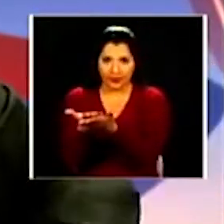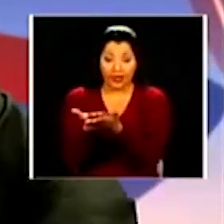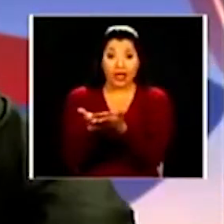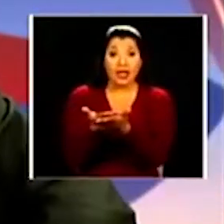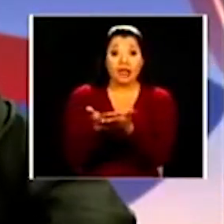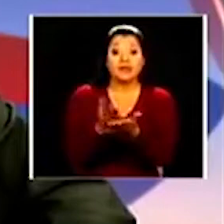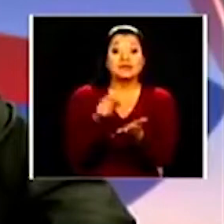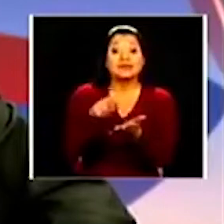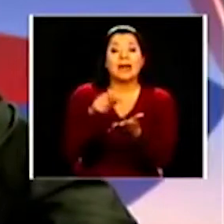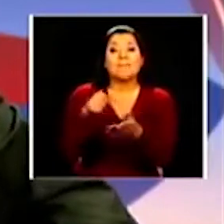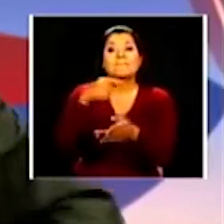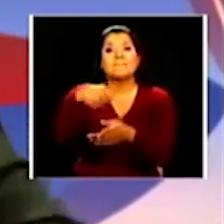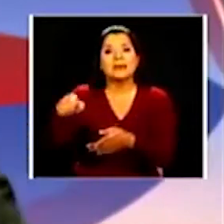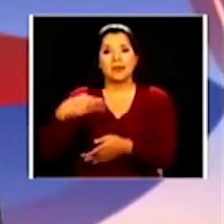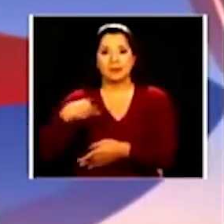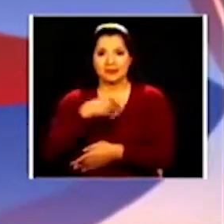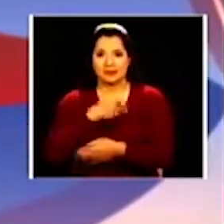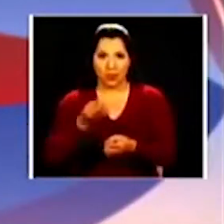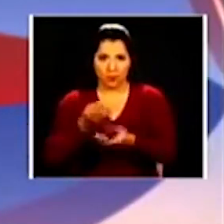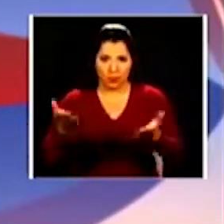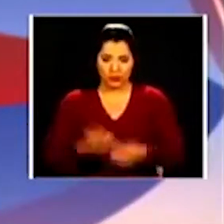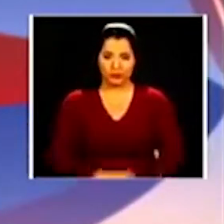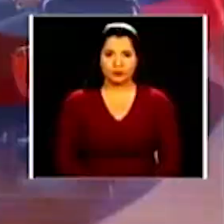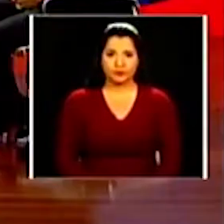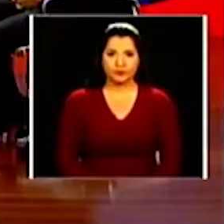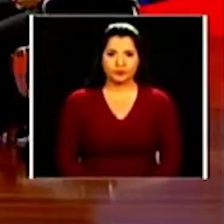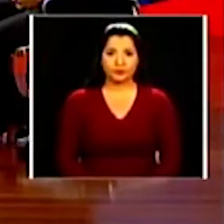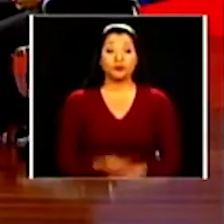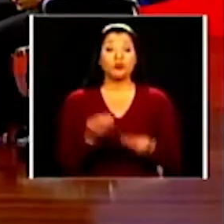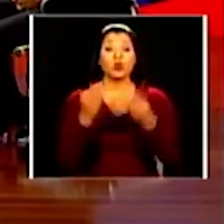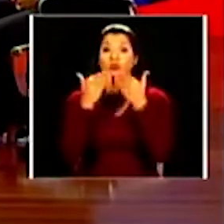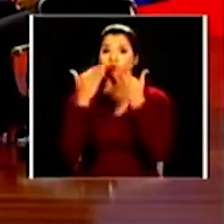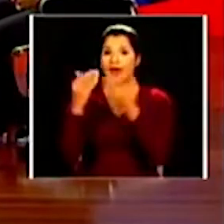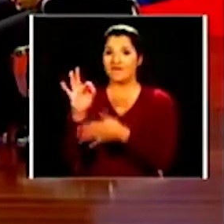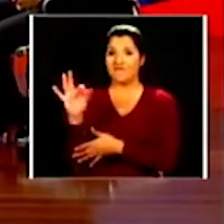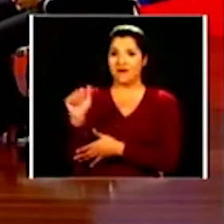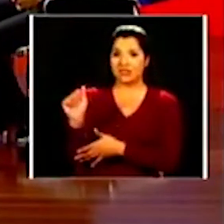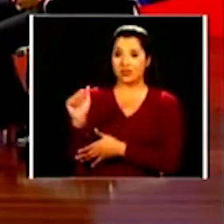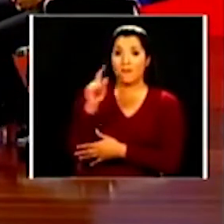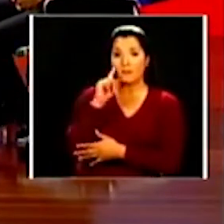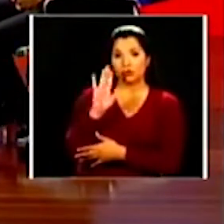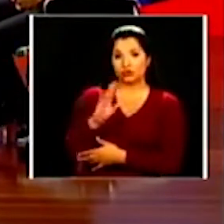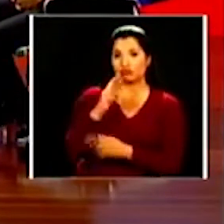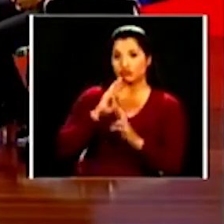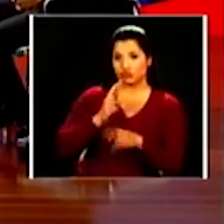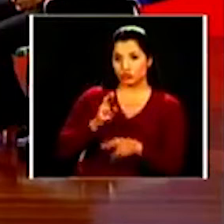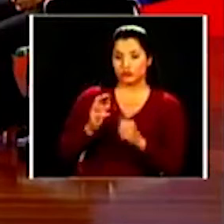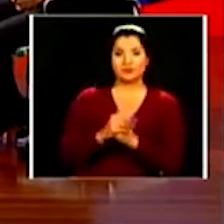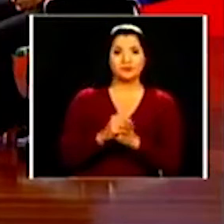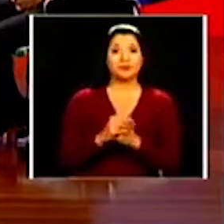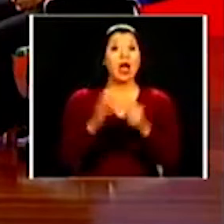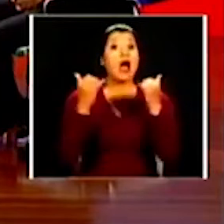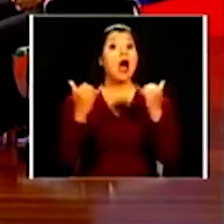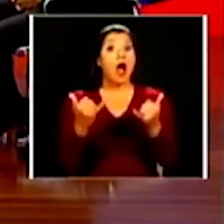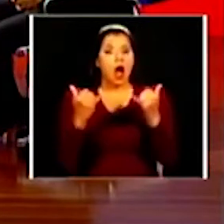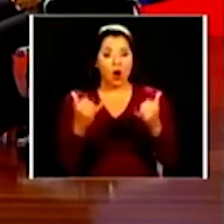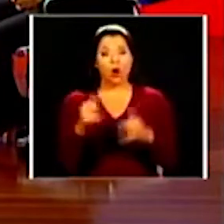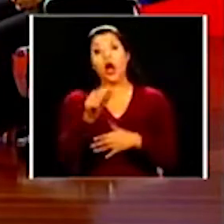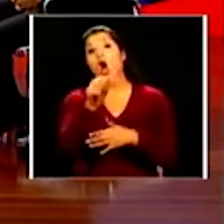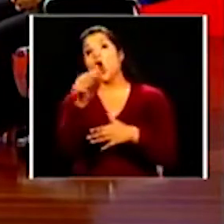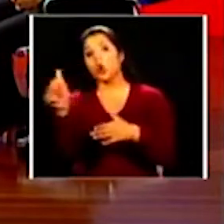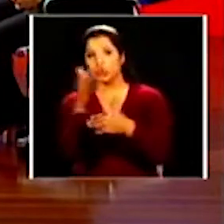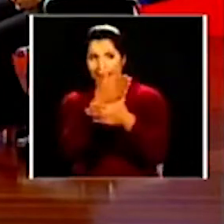directamente al Ministerio Público. Bien, muchas gracias, don Fabricio, por su respuesta. Vamos ahora a entrar a otra etapa de este